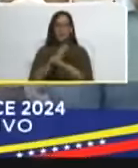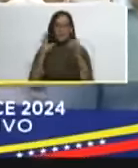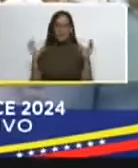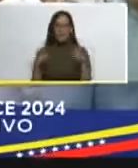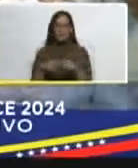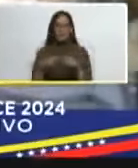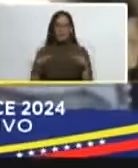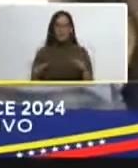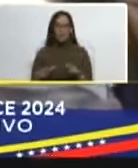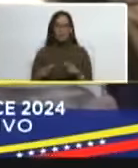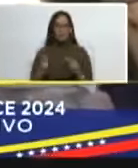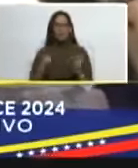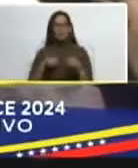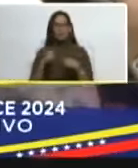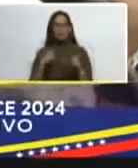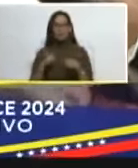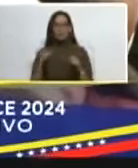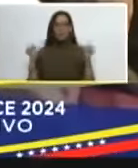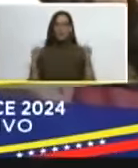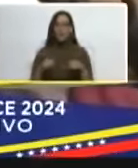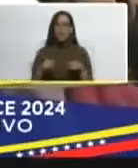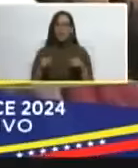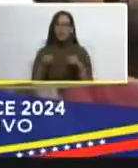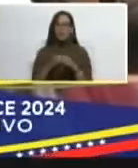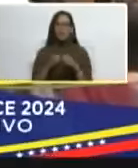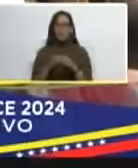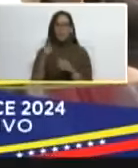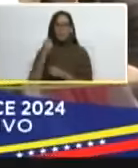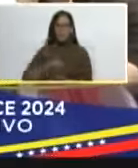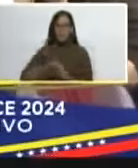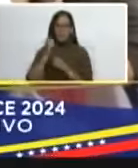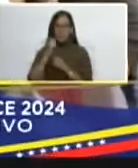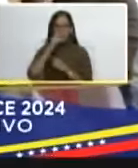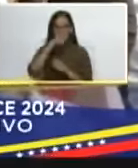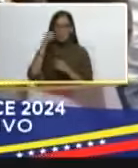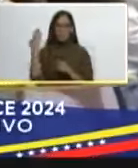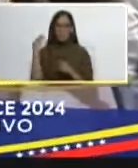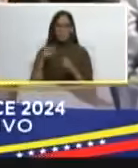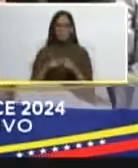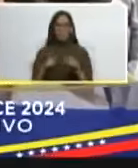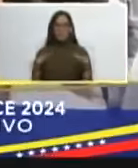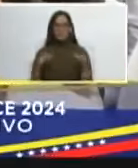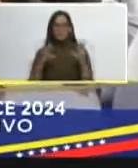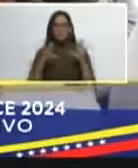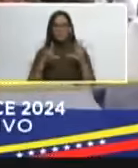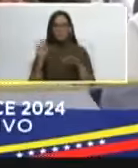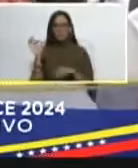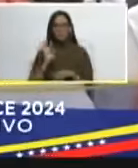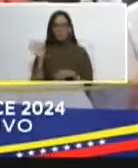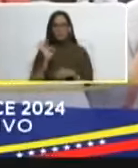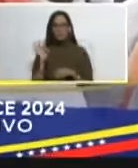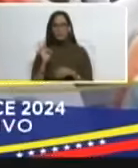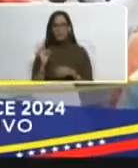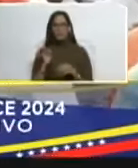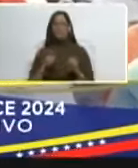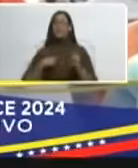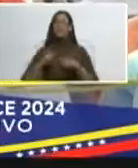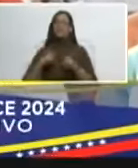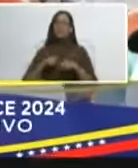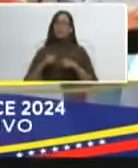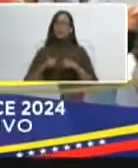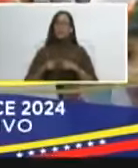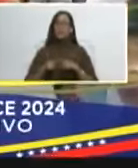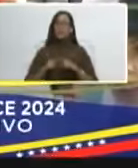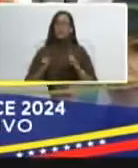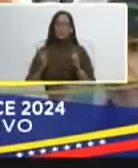vocación exportadora. Hoy el sector pesca y acuicultura el año pasado creció 16% en materia de exportaciones. Pero